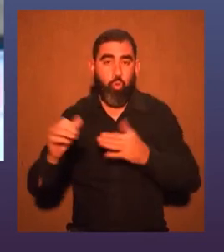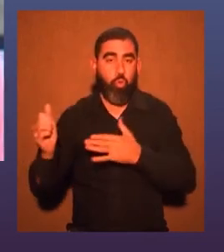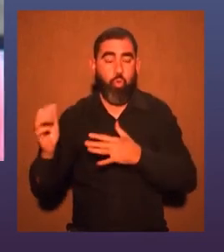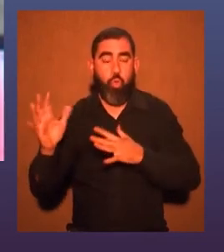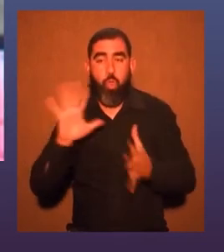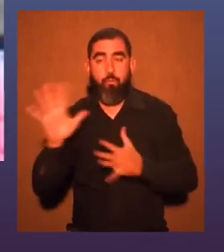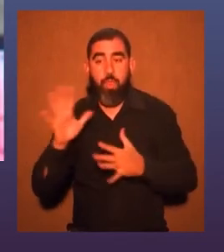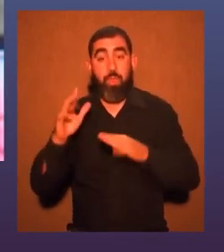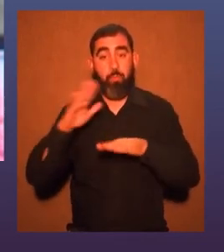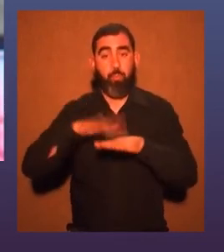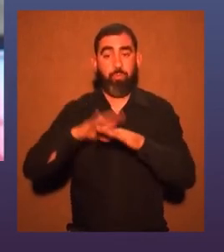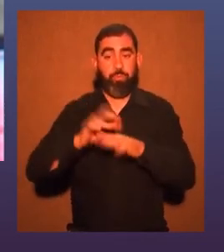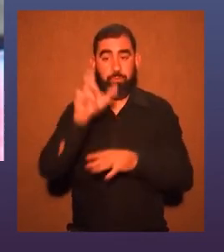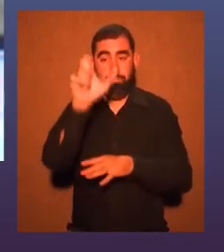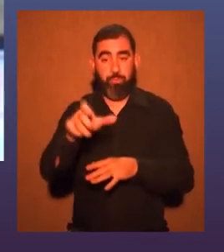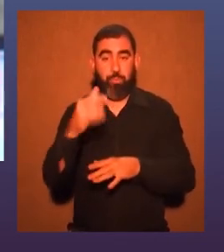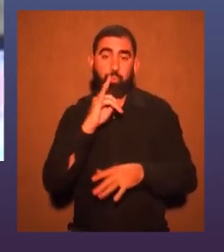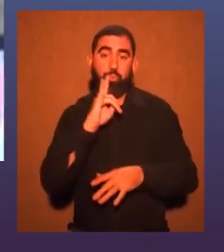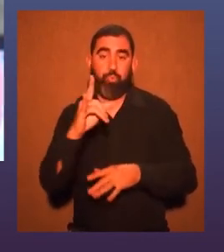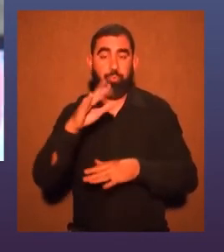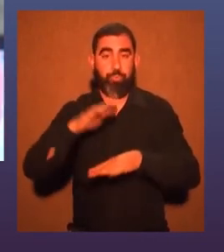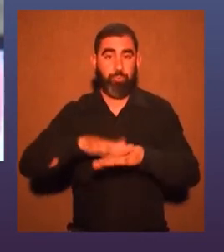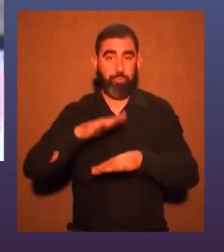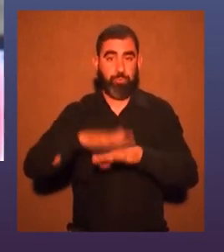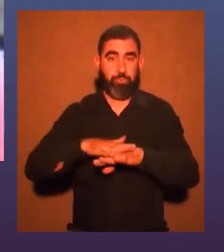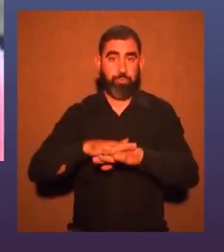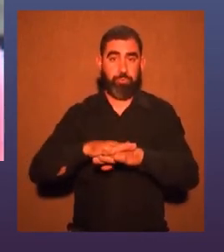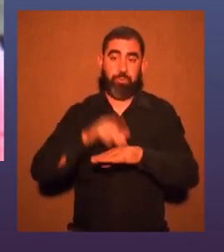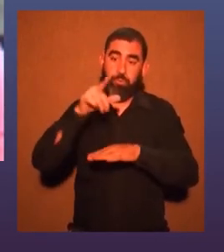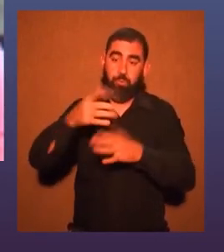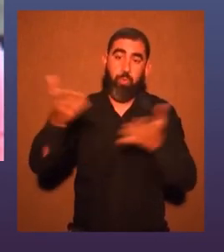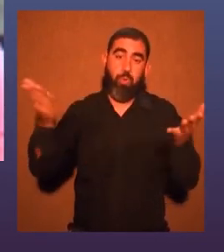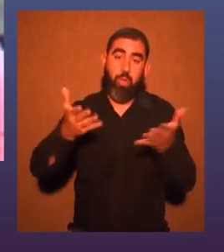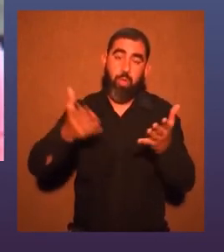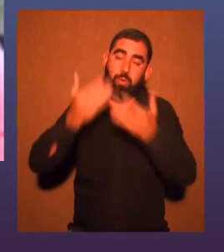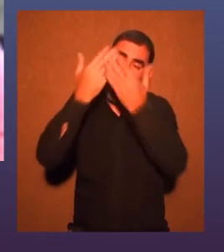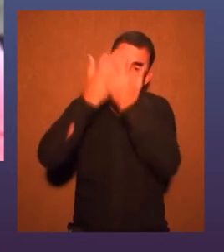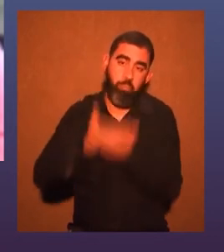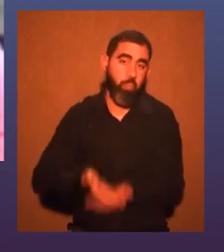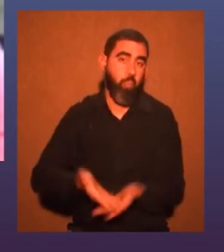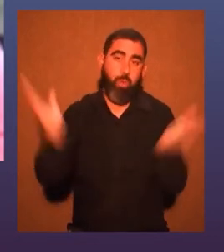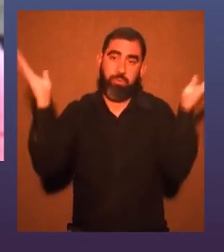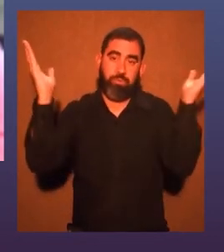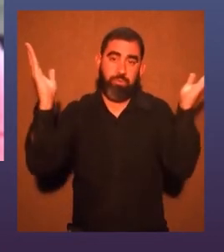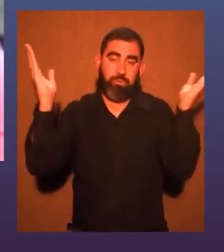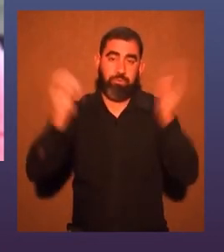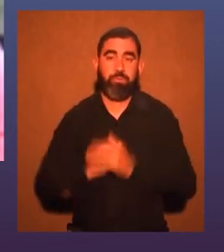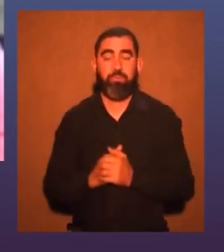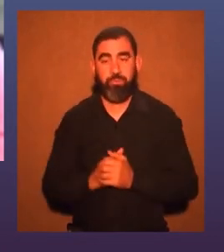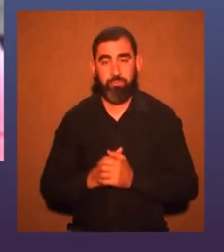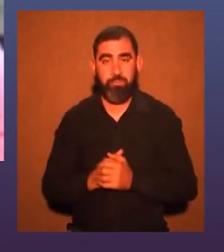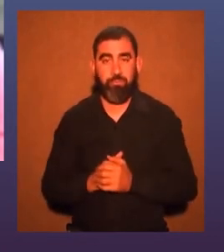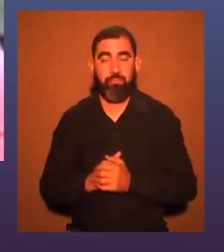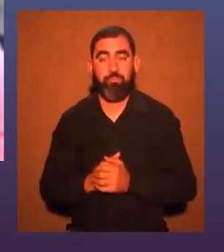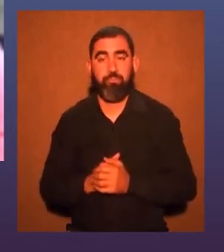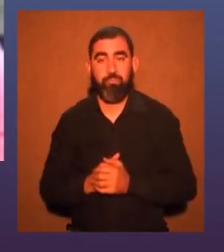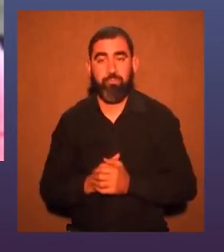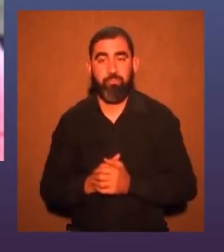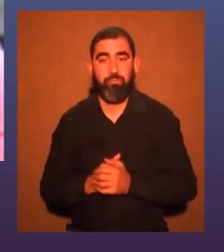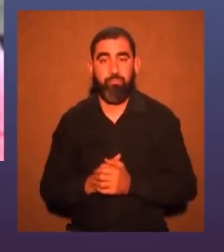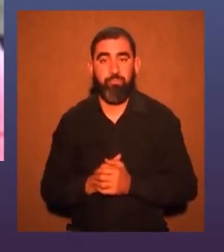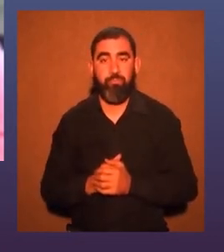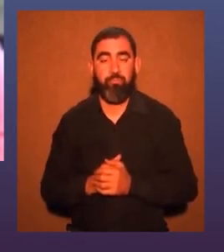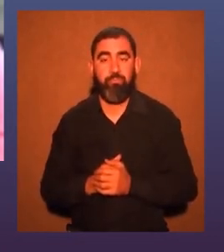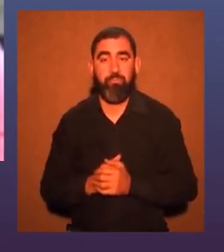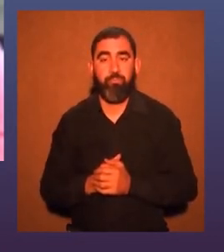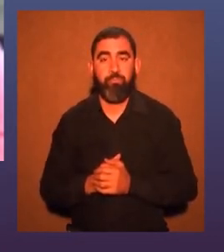a los protagonistas, que son ahí ellos que se toman toda la obra, ¿no? Y la tienen que usar.